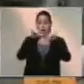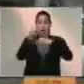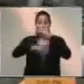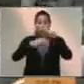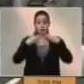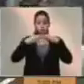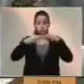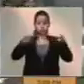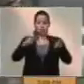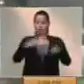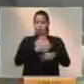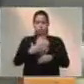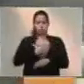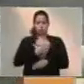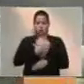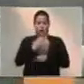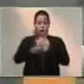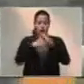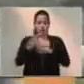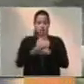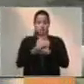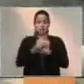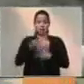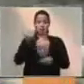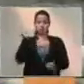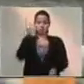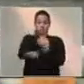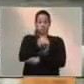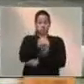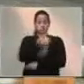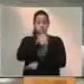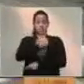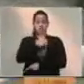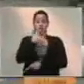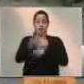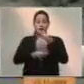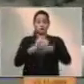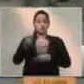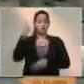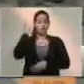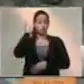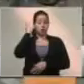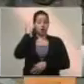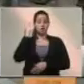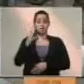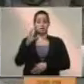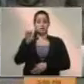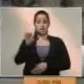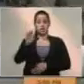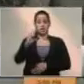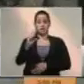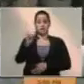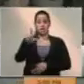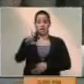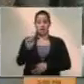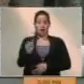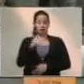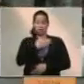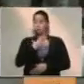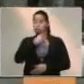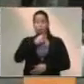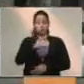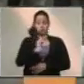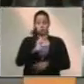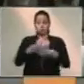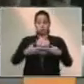esta medida que, según dicen, ha tomado arbitrariamente la rectora Cecilia García Arocha, y que ellos están entonces